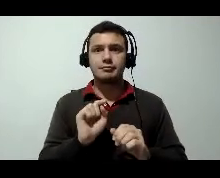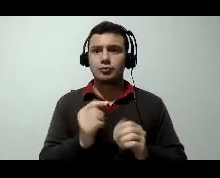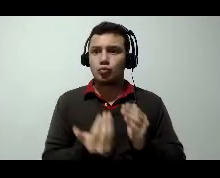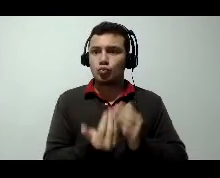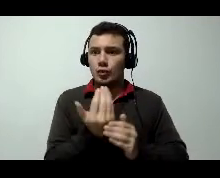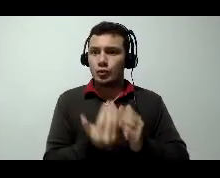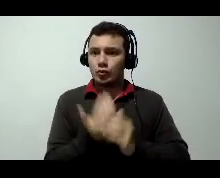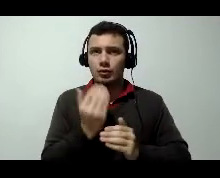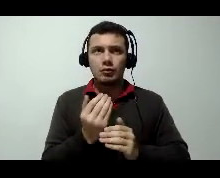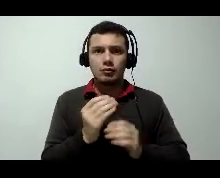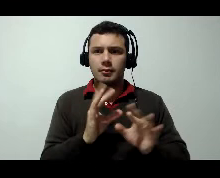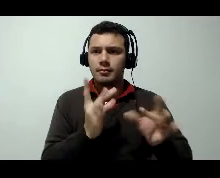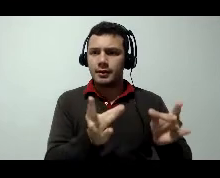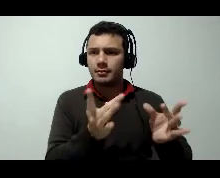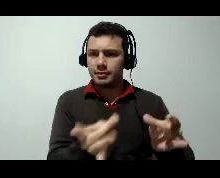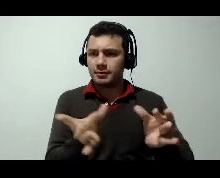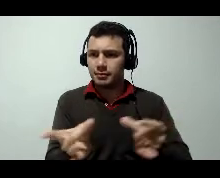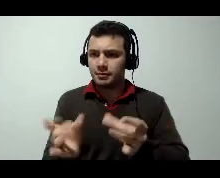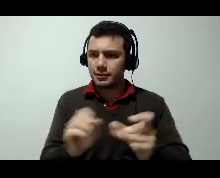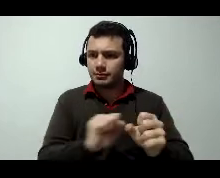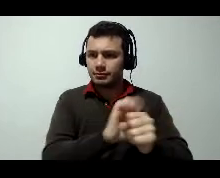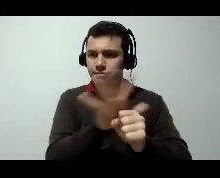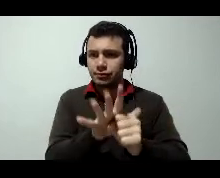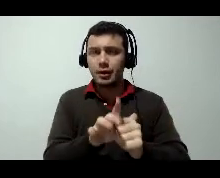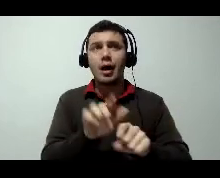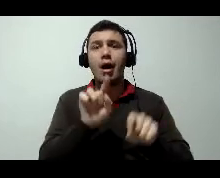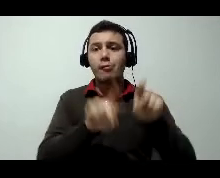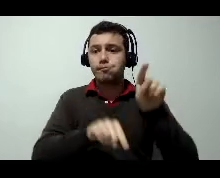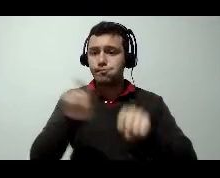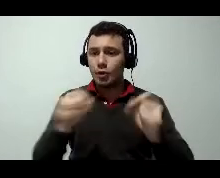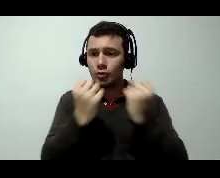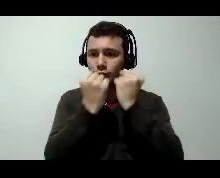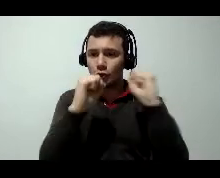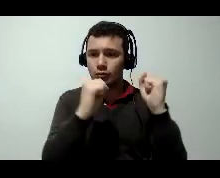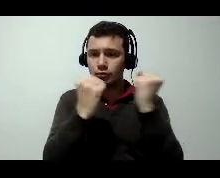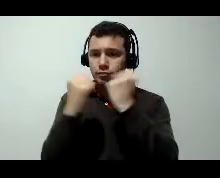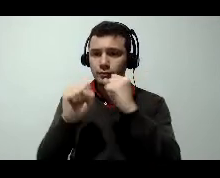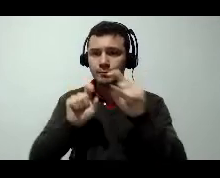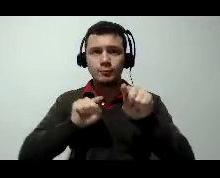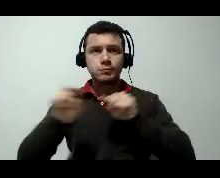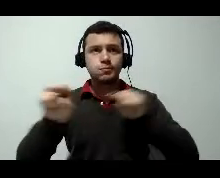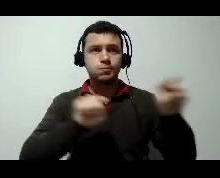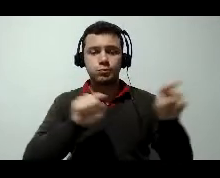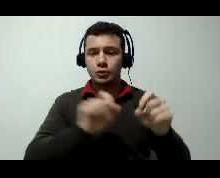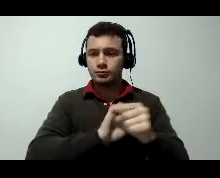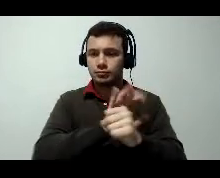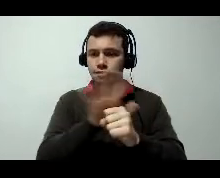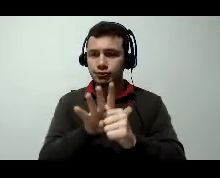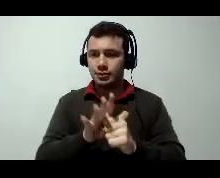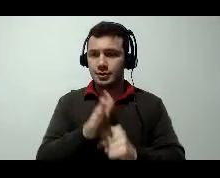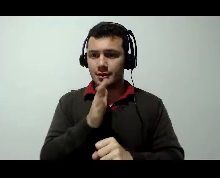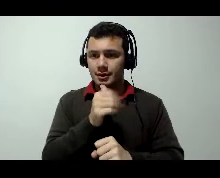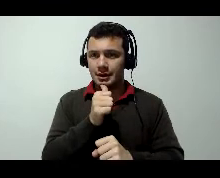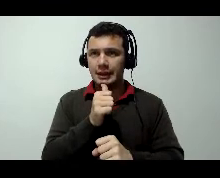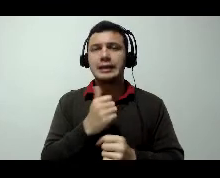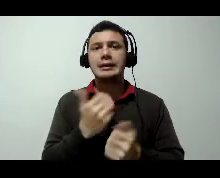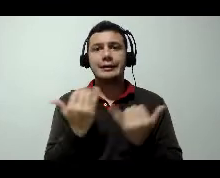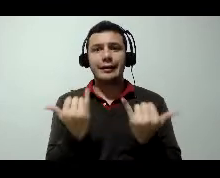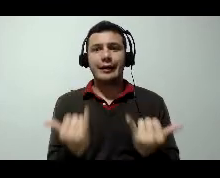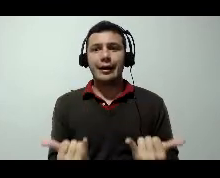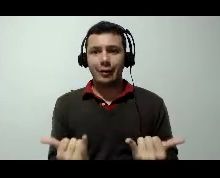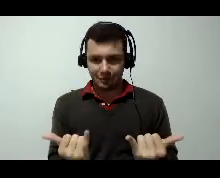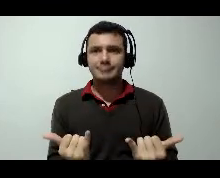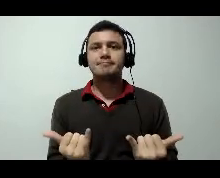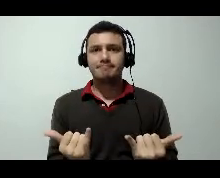claro que algunos de estos municipios eran no COVID y ya se están empezando a presentar casos. Entonces miren cómo en algún momento se va a desbordar